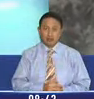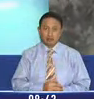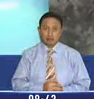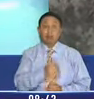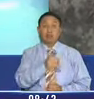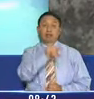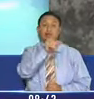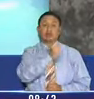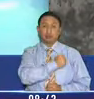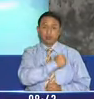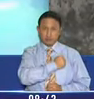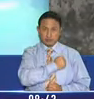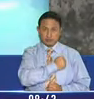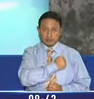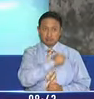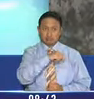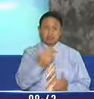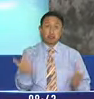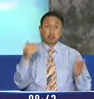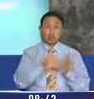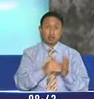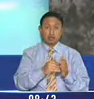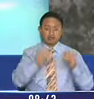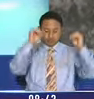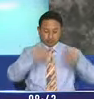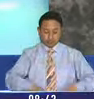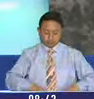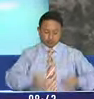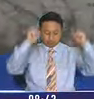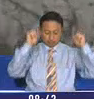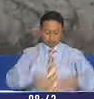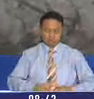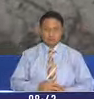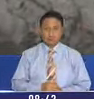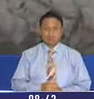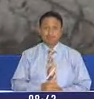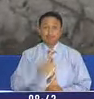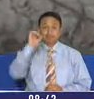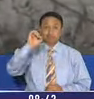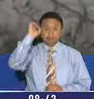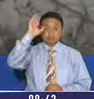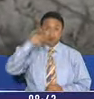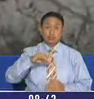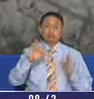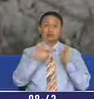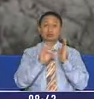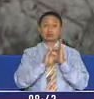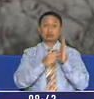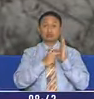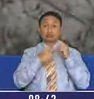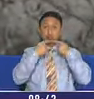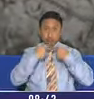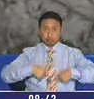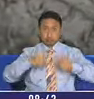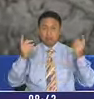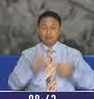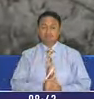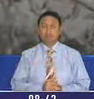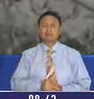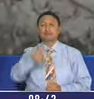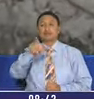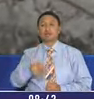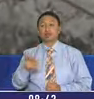tutor de los animales lo vuelve a ingresar en reiteradas ocasiones. La grabación se viralizó a través de las redes sociales. Quien hizo